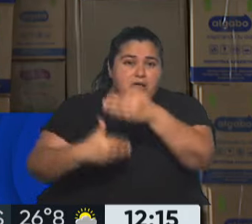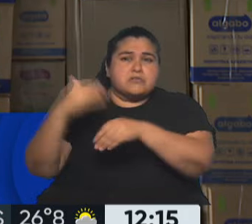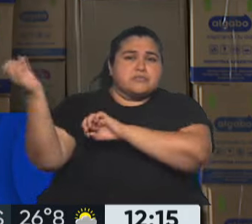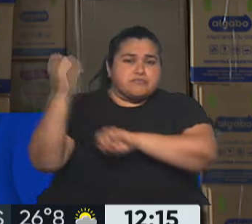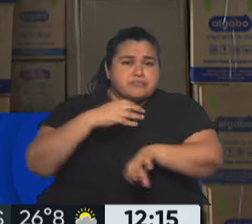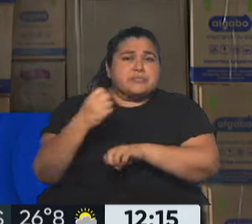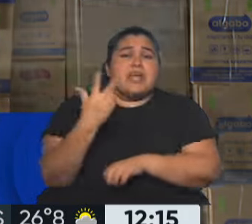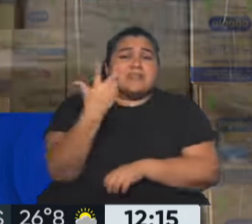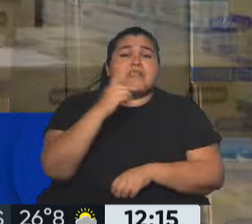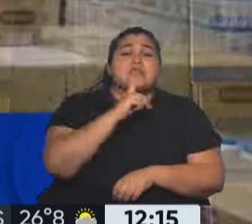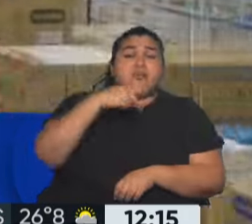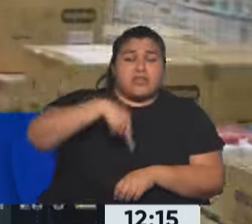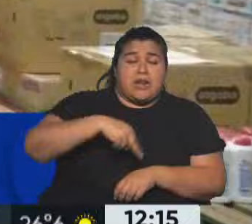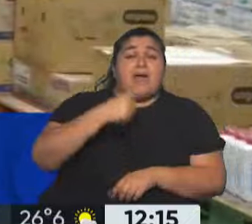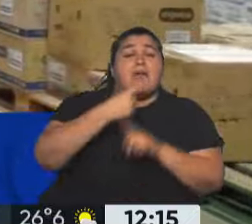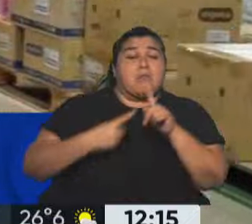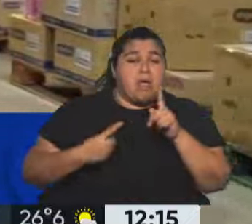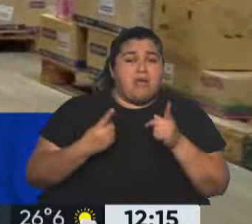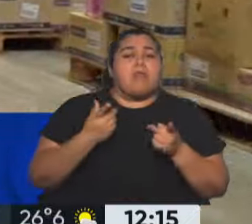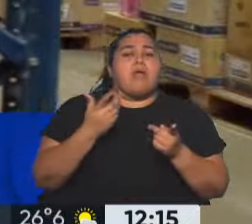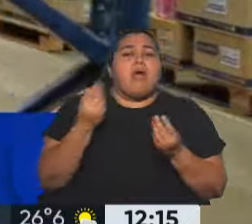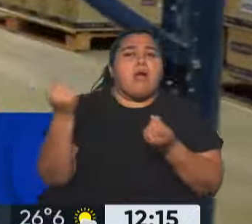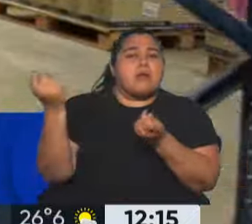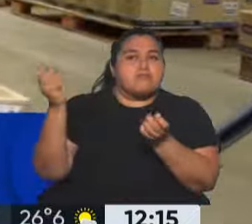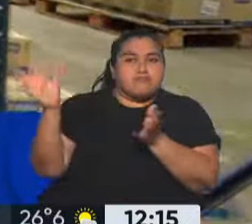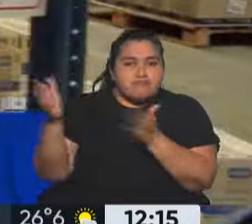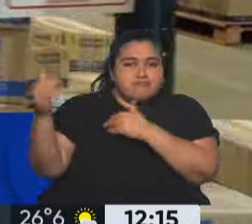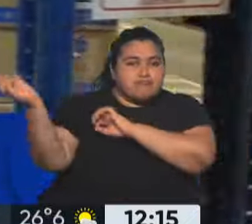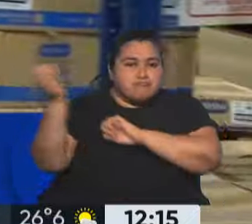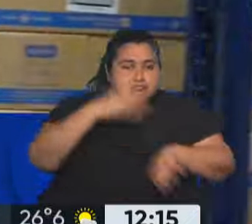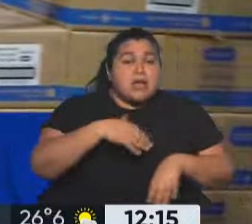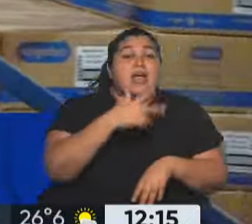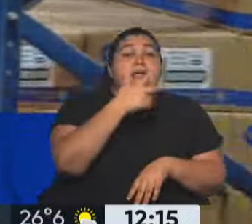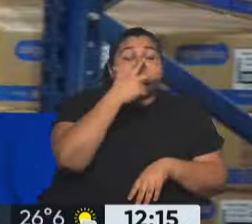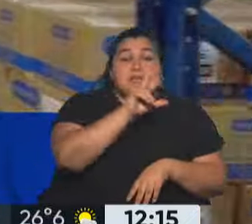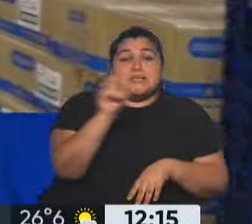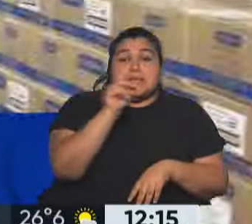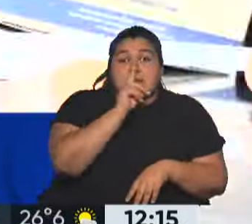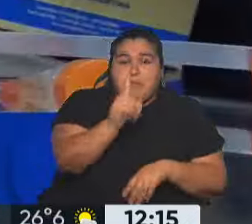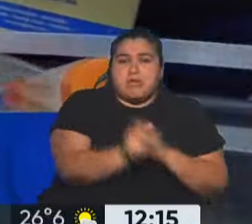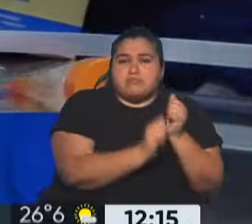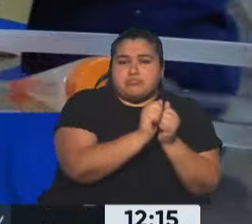3 toneladas y medias que le permite elaborar 300.000 unidades de repelente.